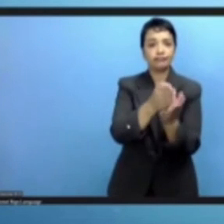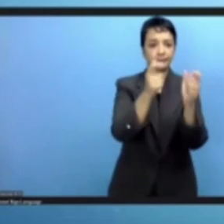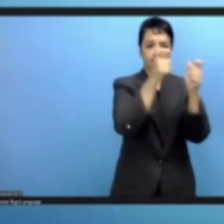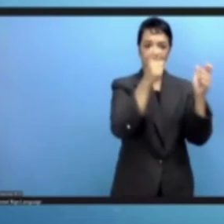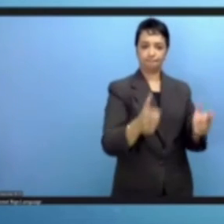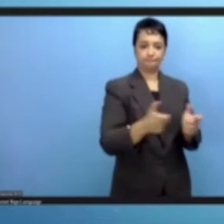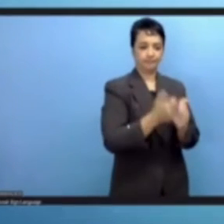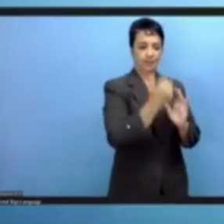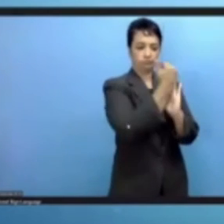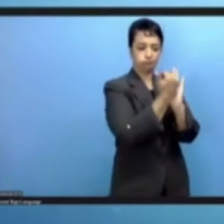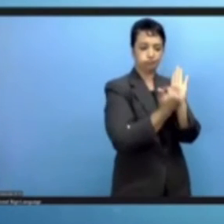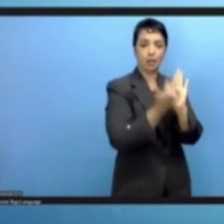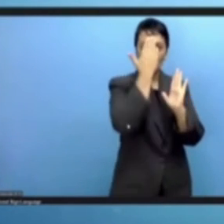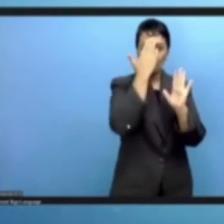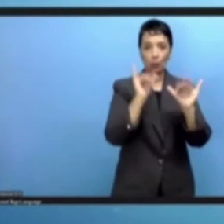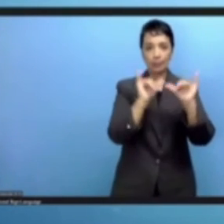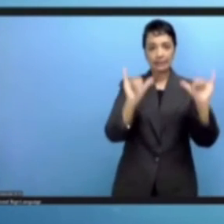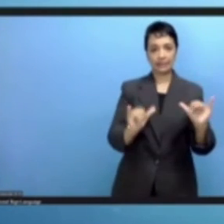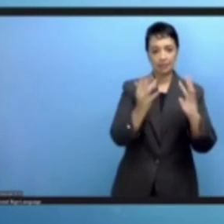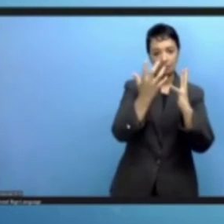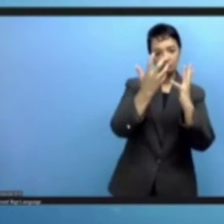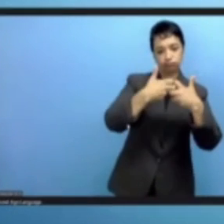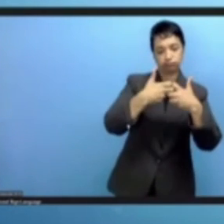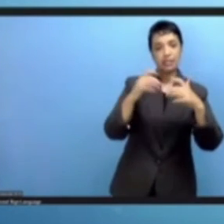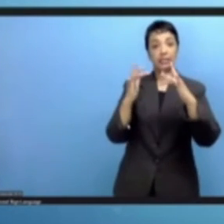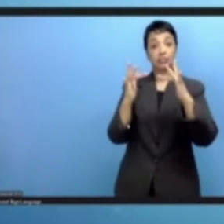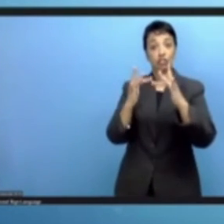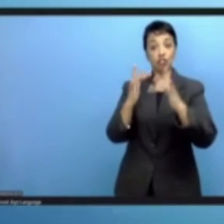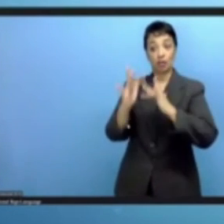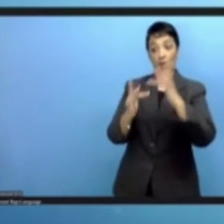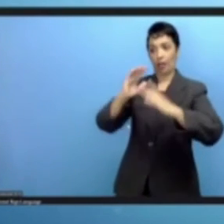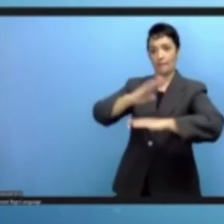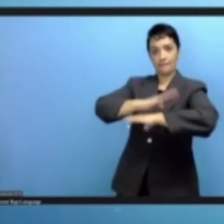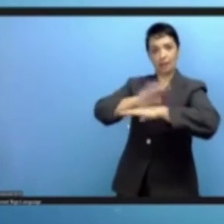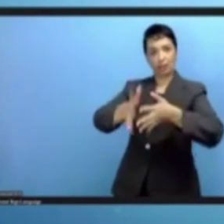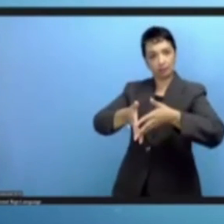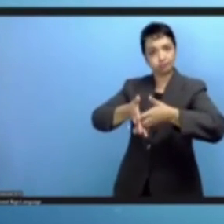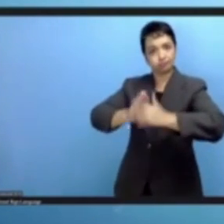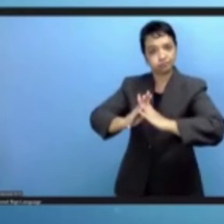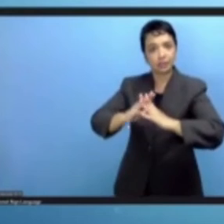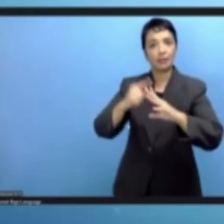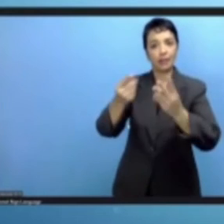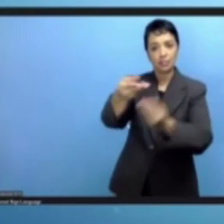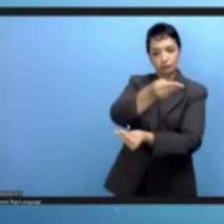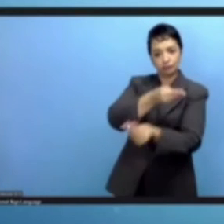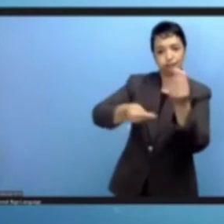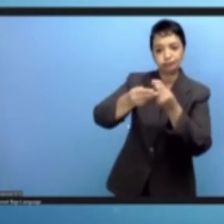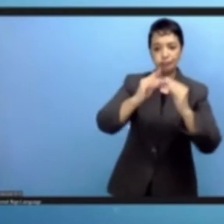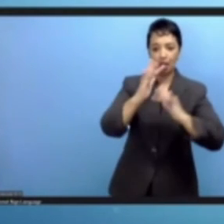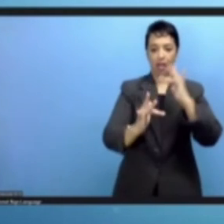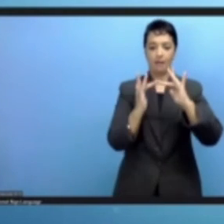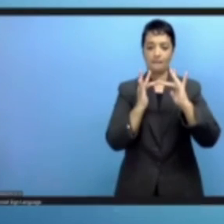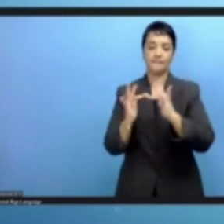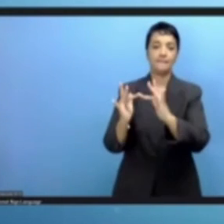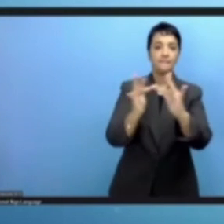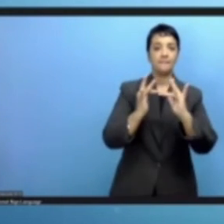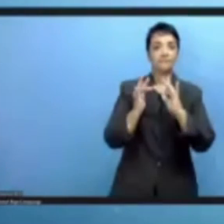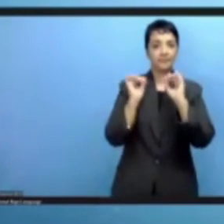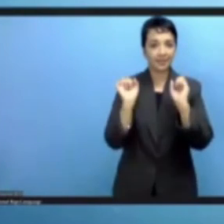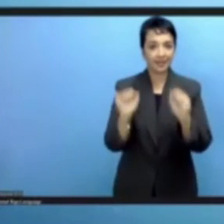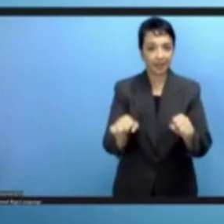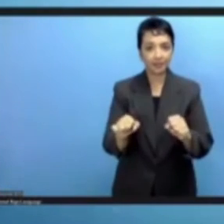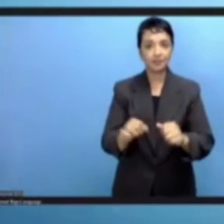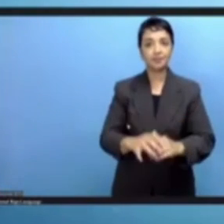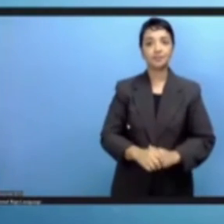una economía digital e inclusiva la estrategia se centra en el desarrollo de infraestructura en los sistemas que lo permiten